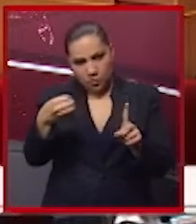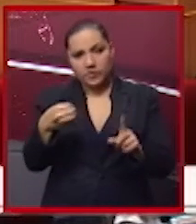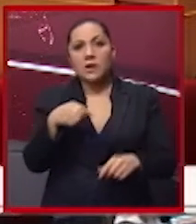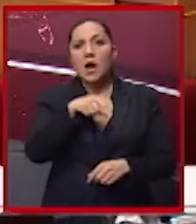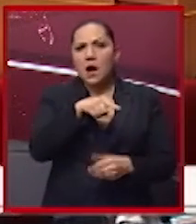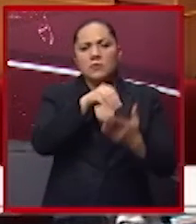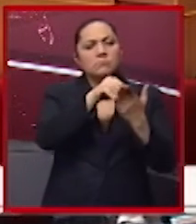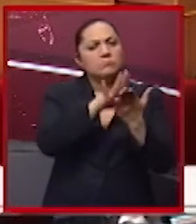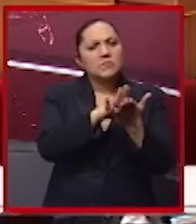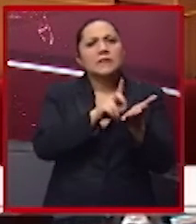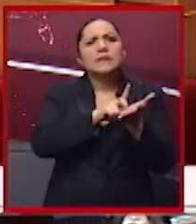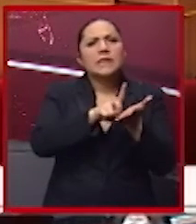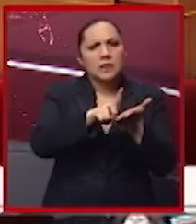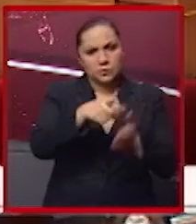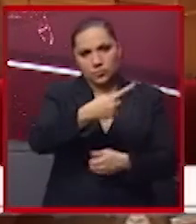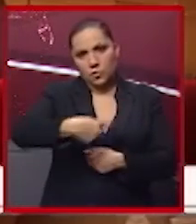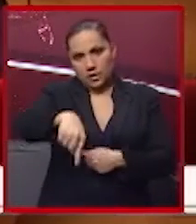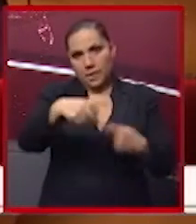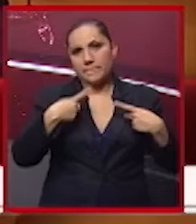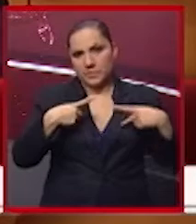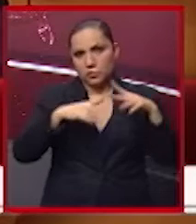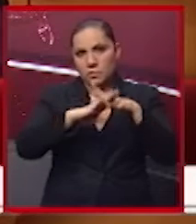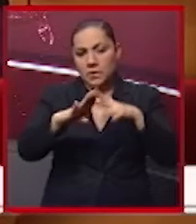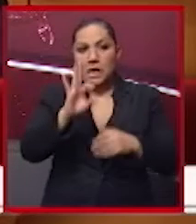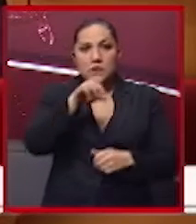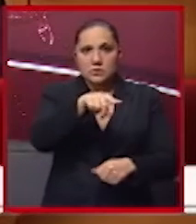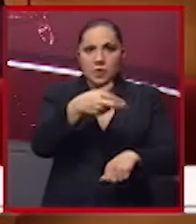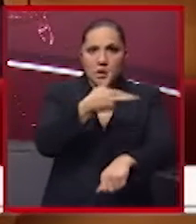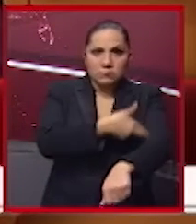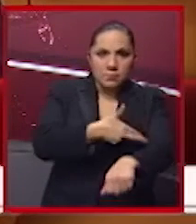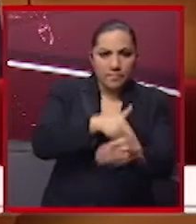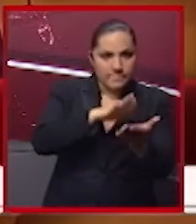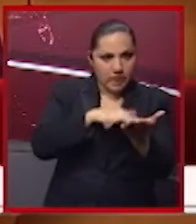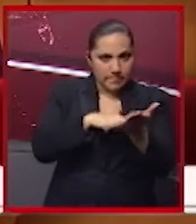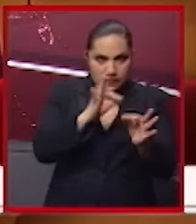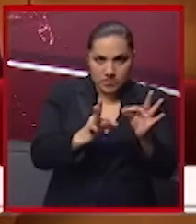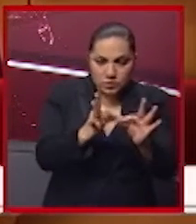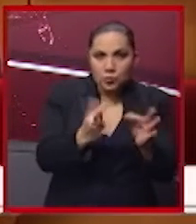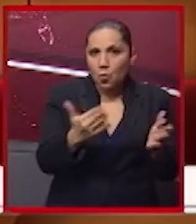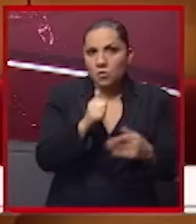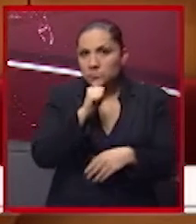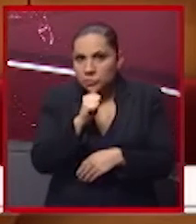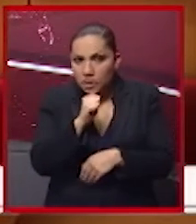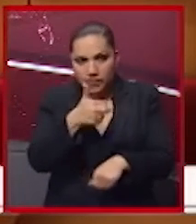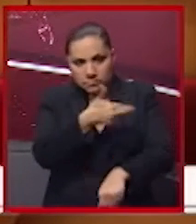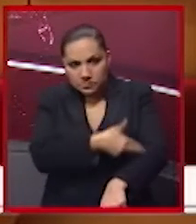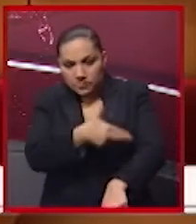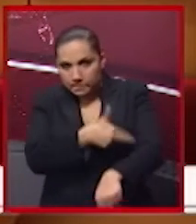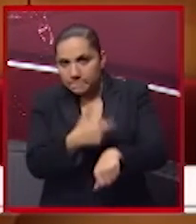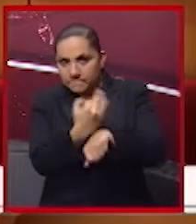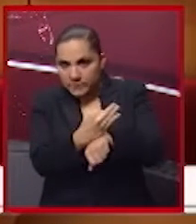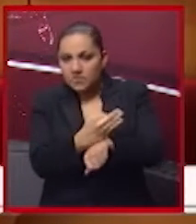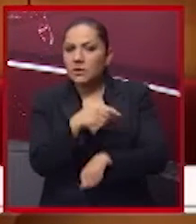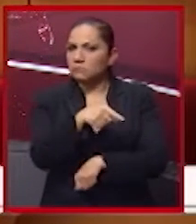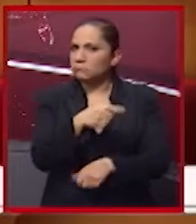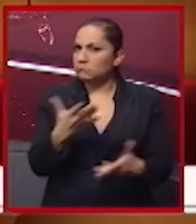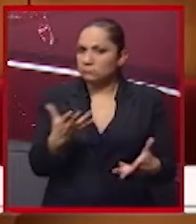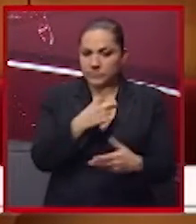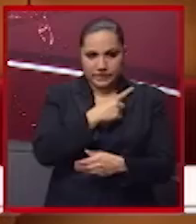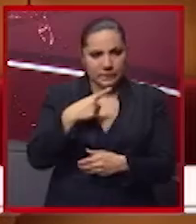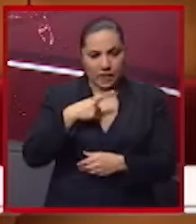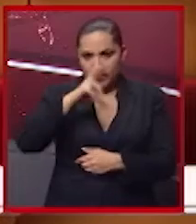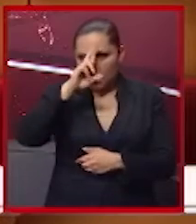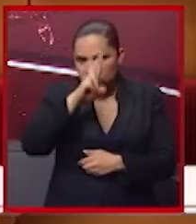los migrantes con independencia de su condición jurídica y el valor que significan los migrantes para la nación y la